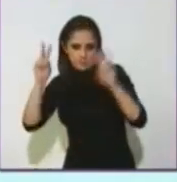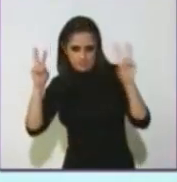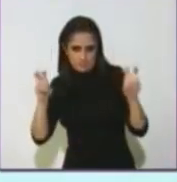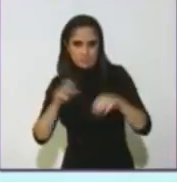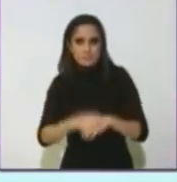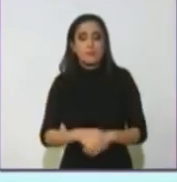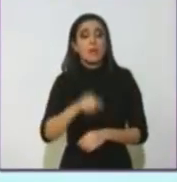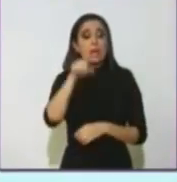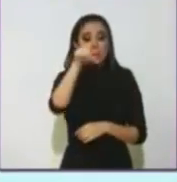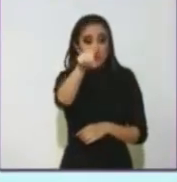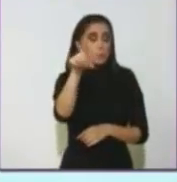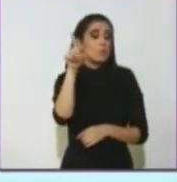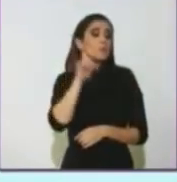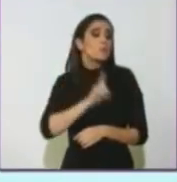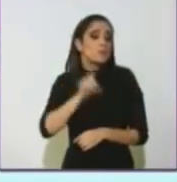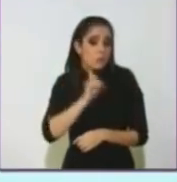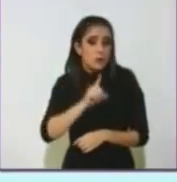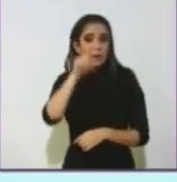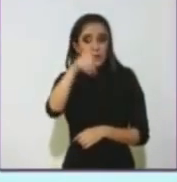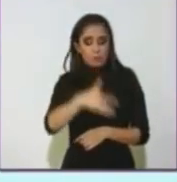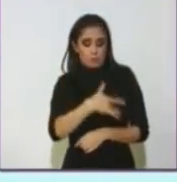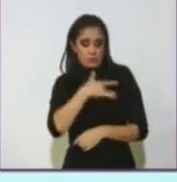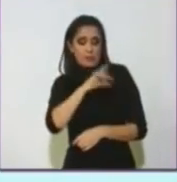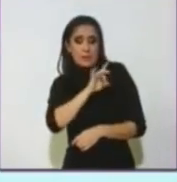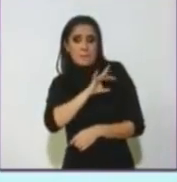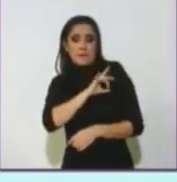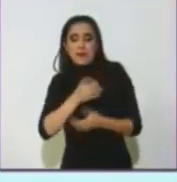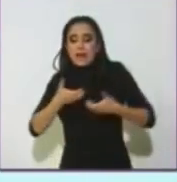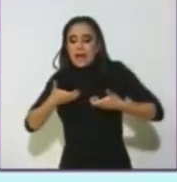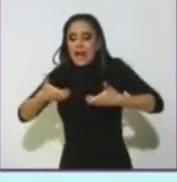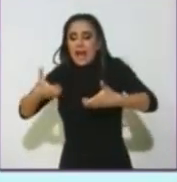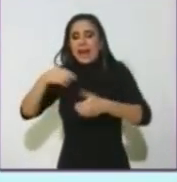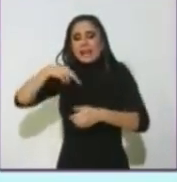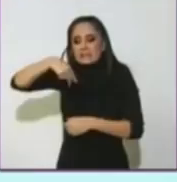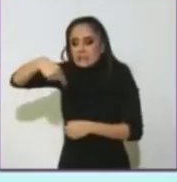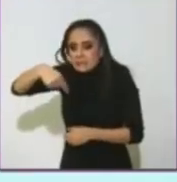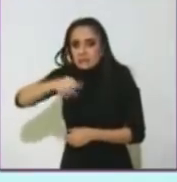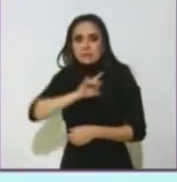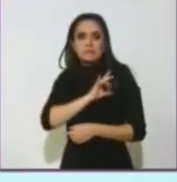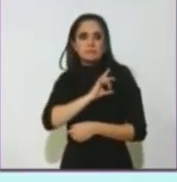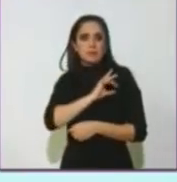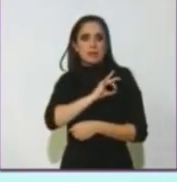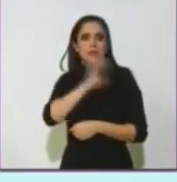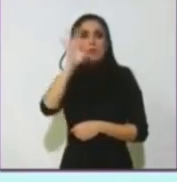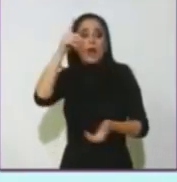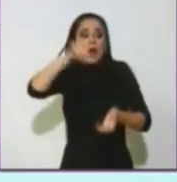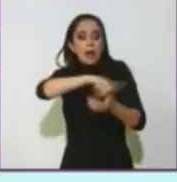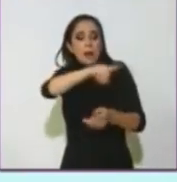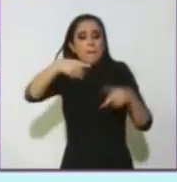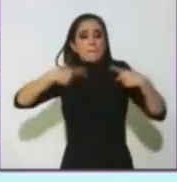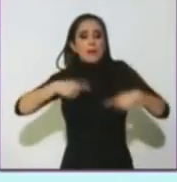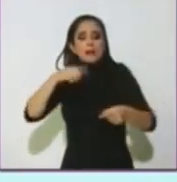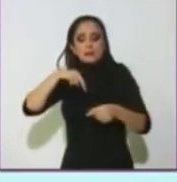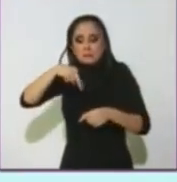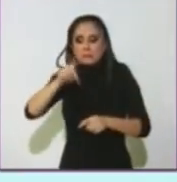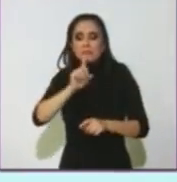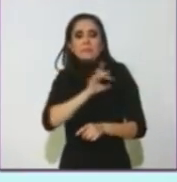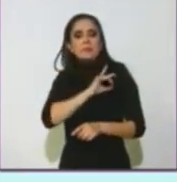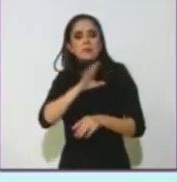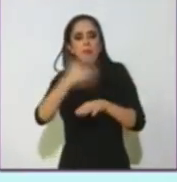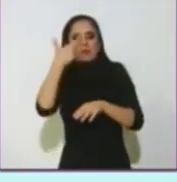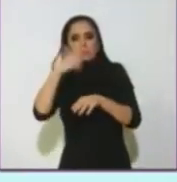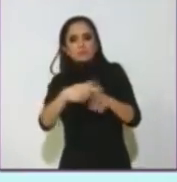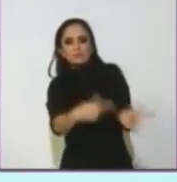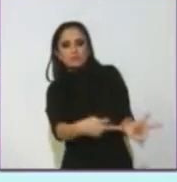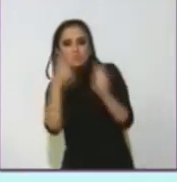ti mujer qué sientes miedo al salir de la calle a ti que te han asaltado y te ha robado la